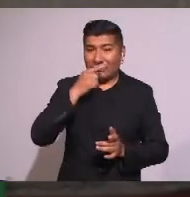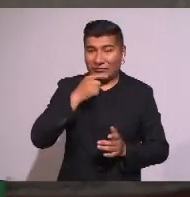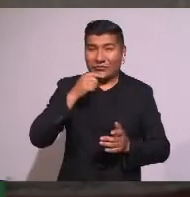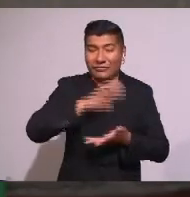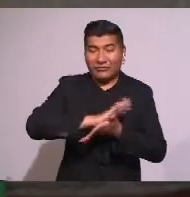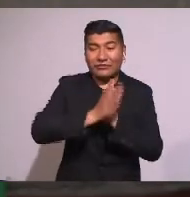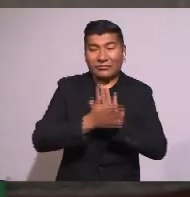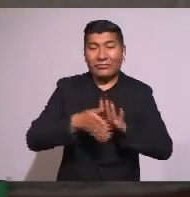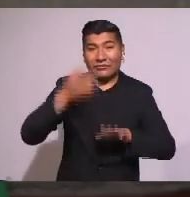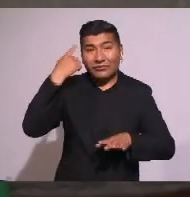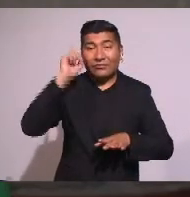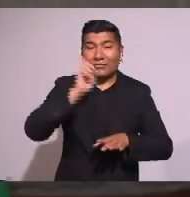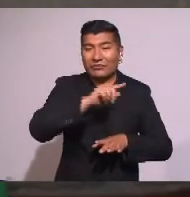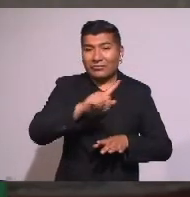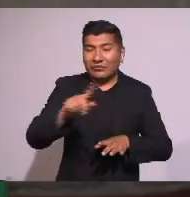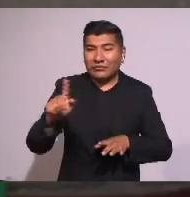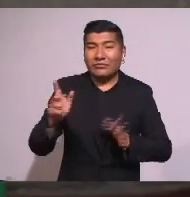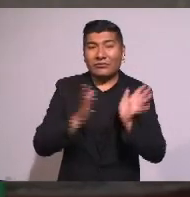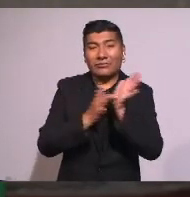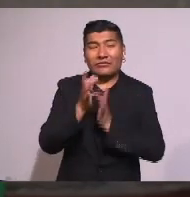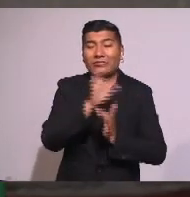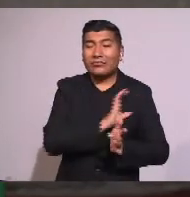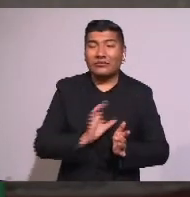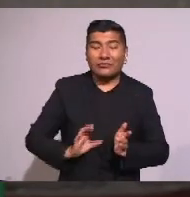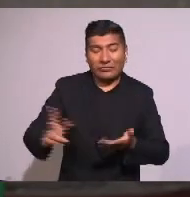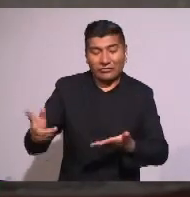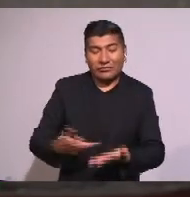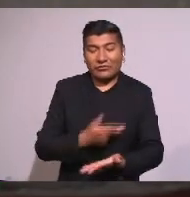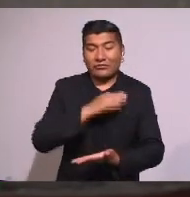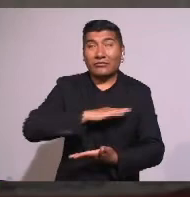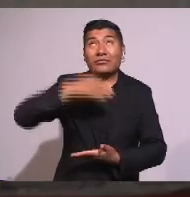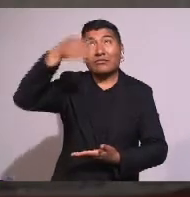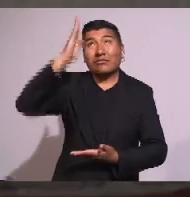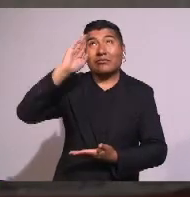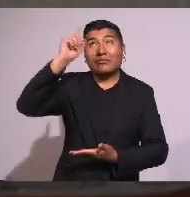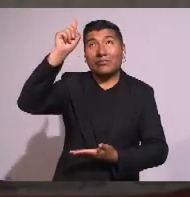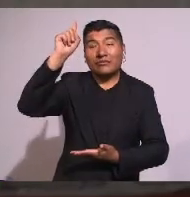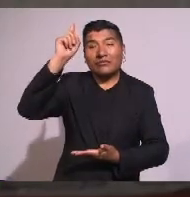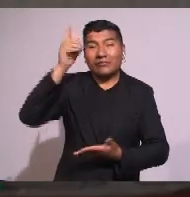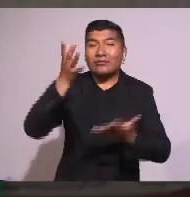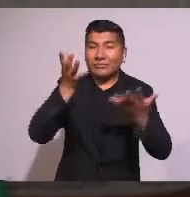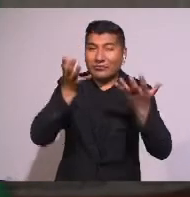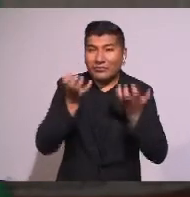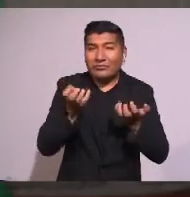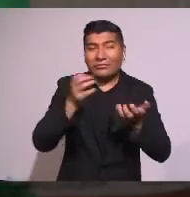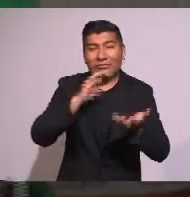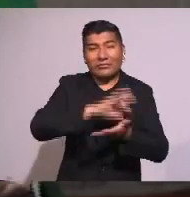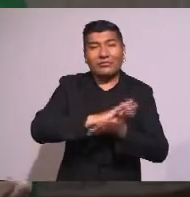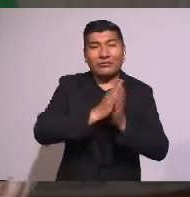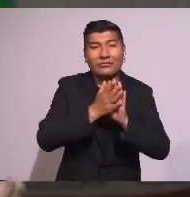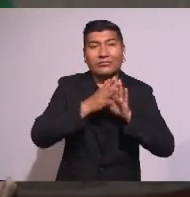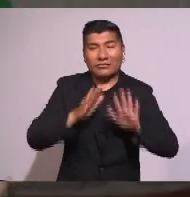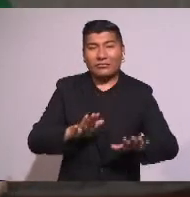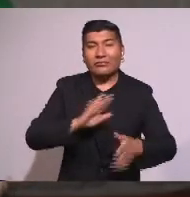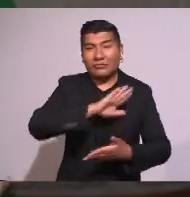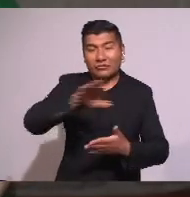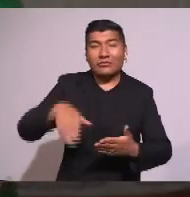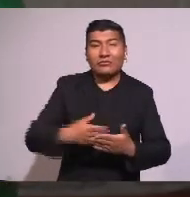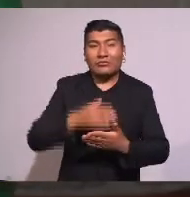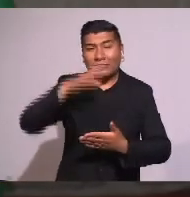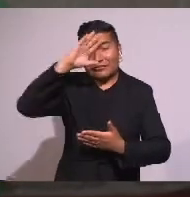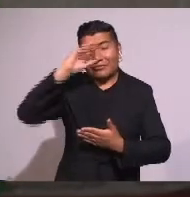a ustedes. Jesucristo es el Cordero de Dios, que quiere la paz de todos sus